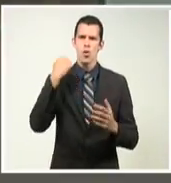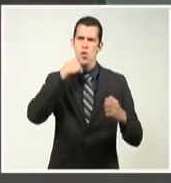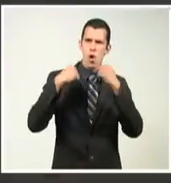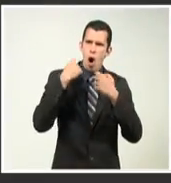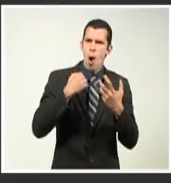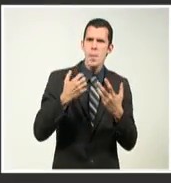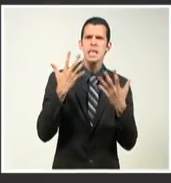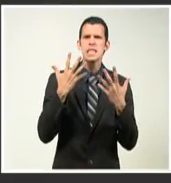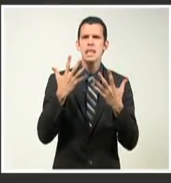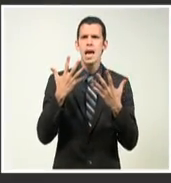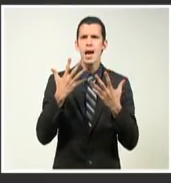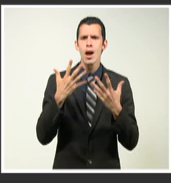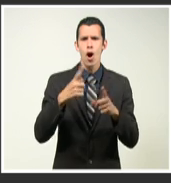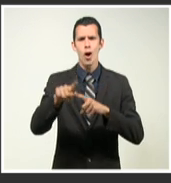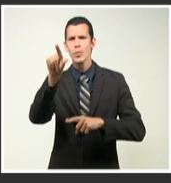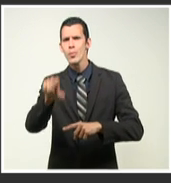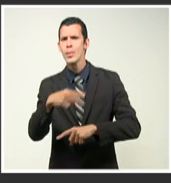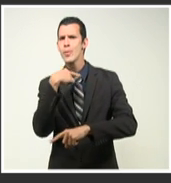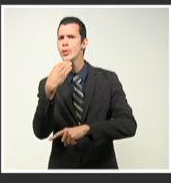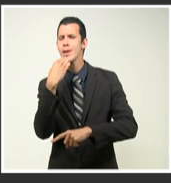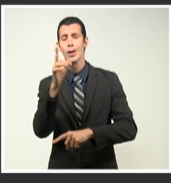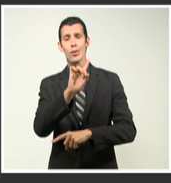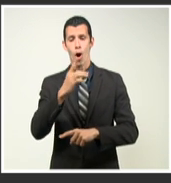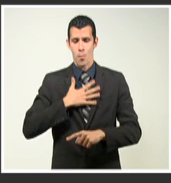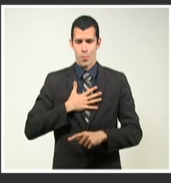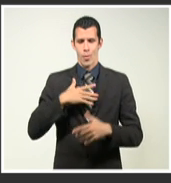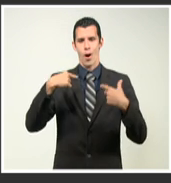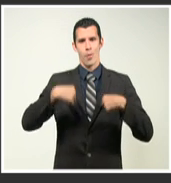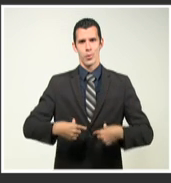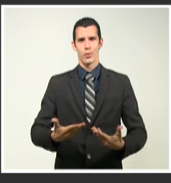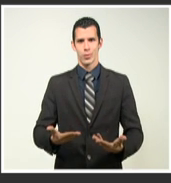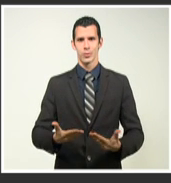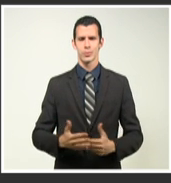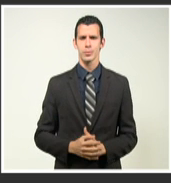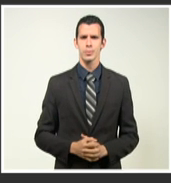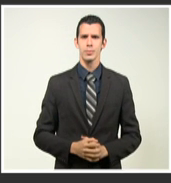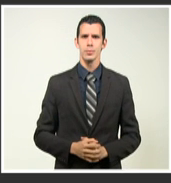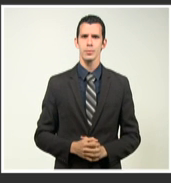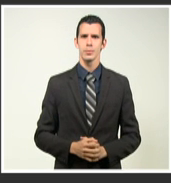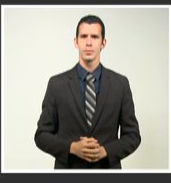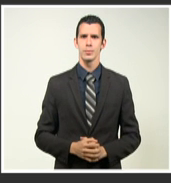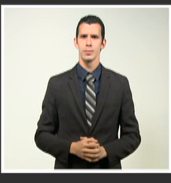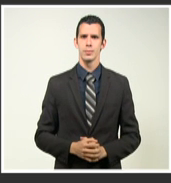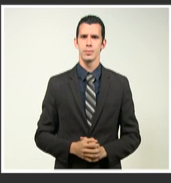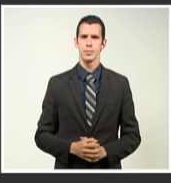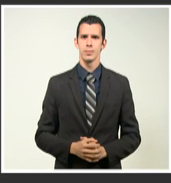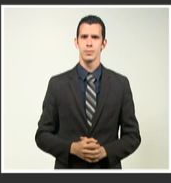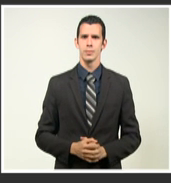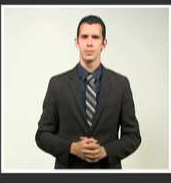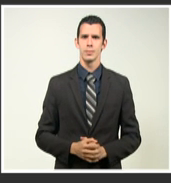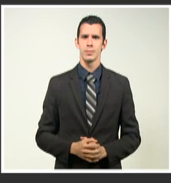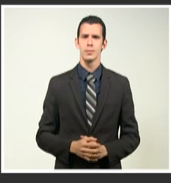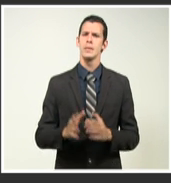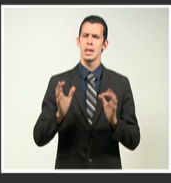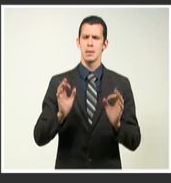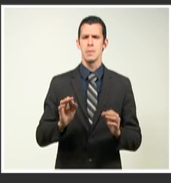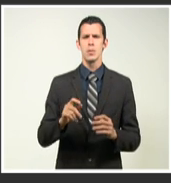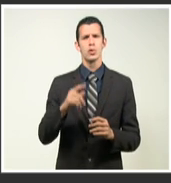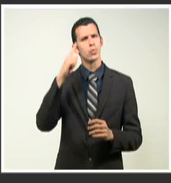mano invisible y con esa mano invisible golpeaba a este hombre. Pero en esa idea de mantener una contrarrevolución, miren, aquí